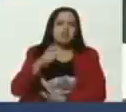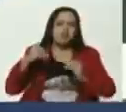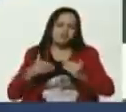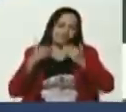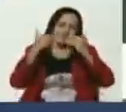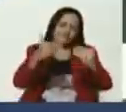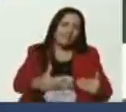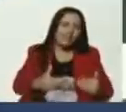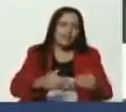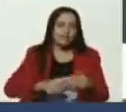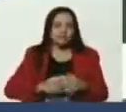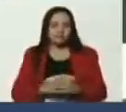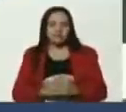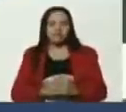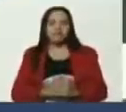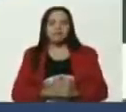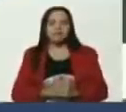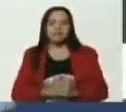adelante.